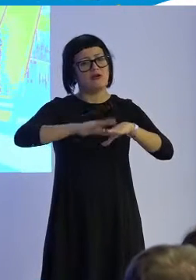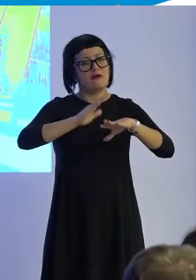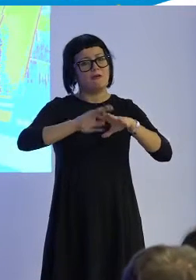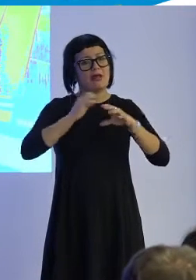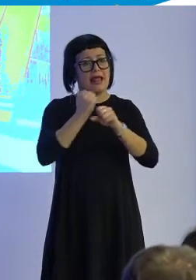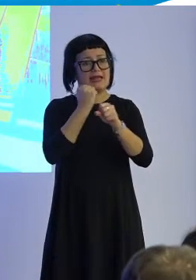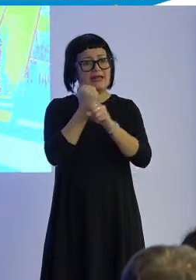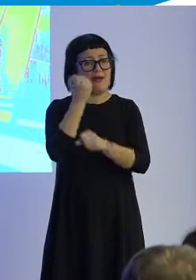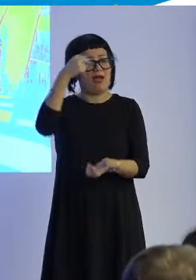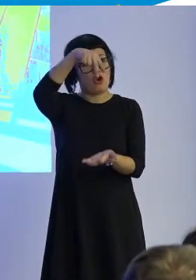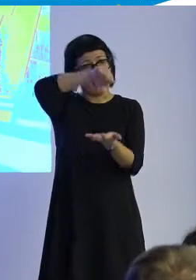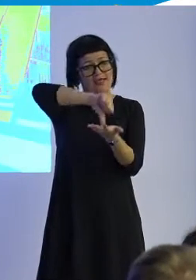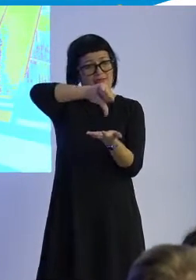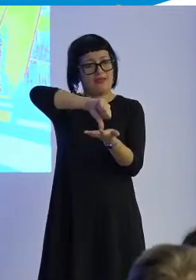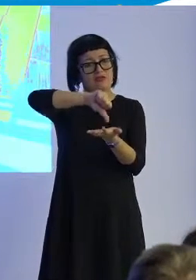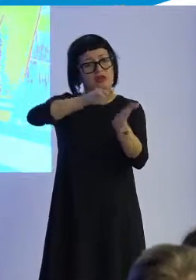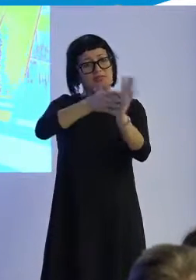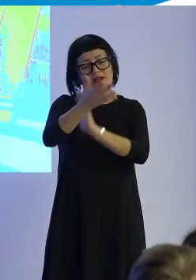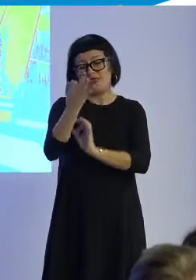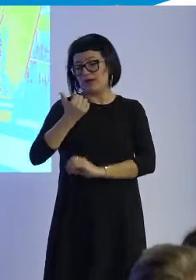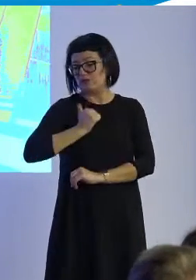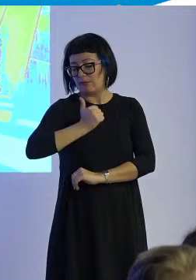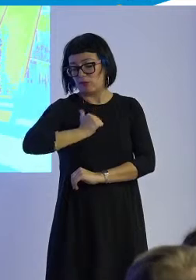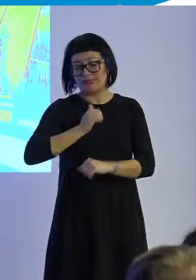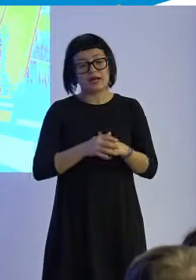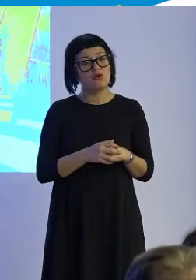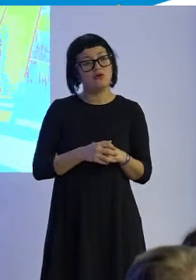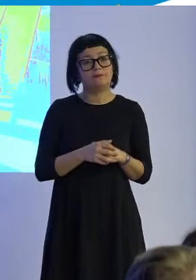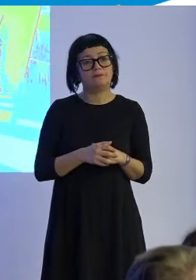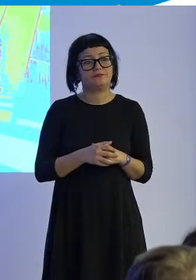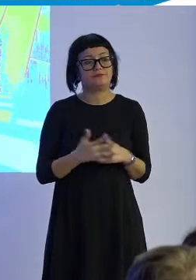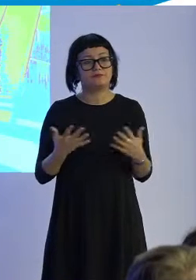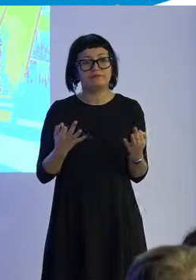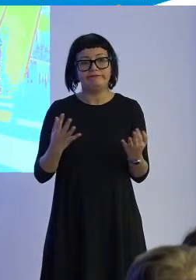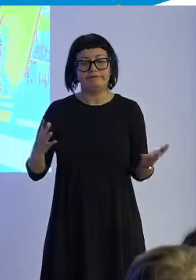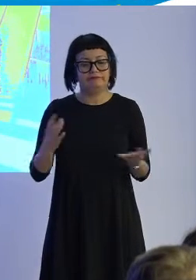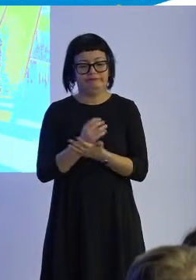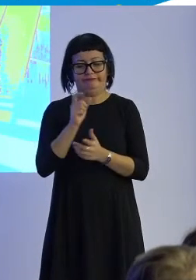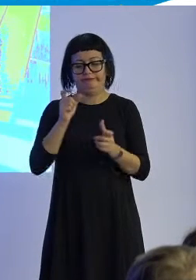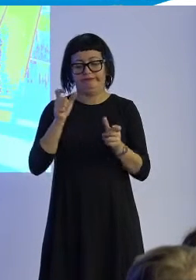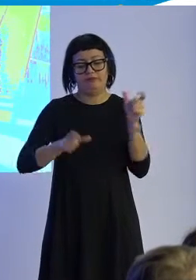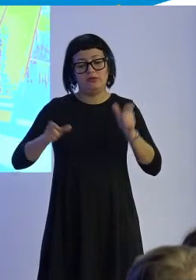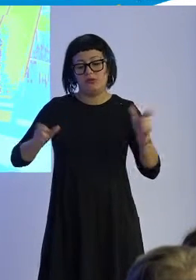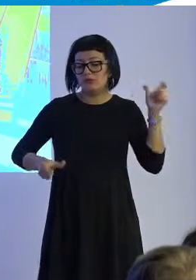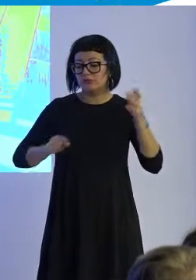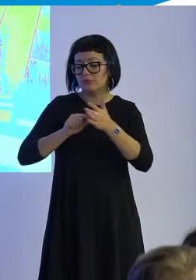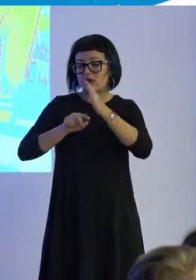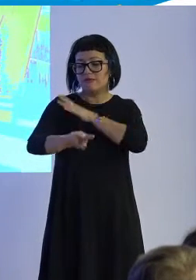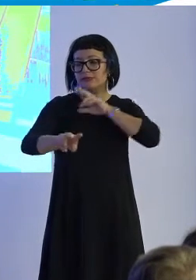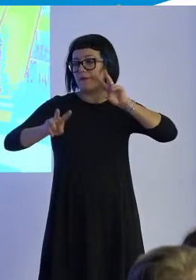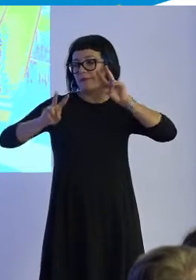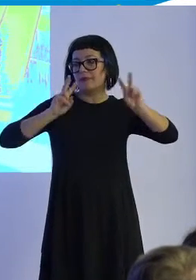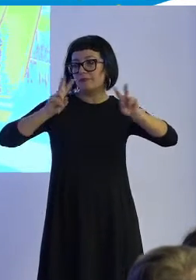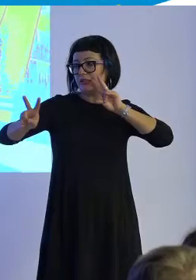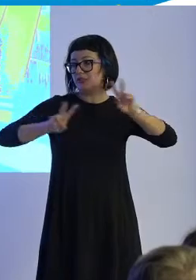trabajador en el centro, con lo cual deberíamos poder aprovecharlo. Y es que todo el mundo a nivel industrial está